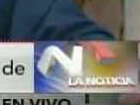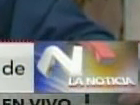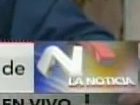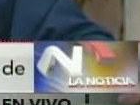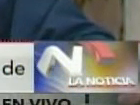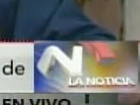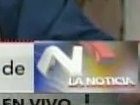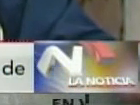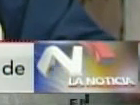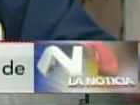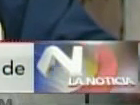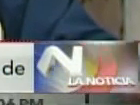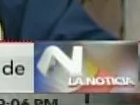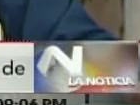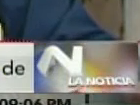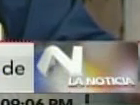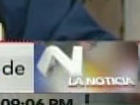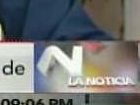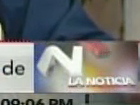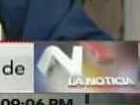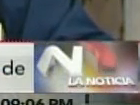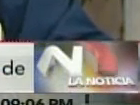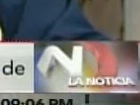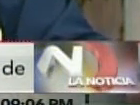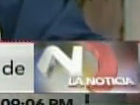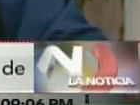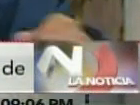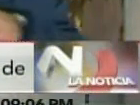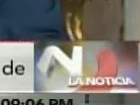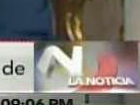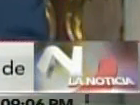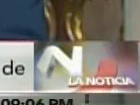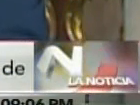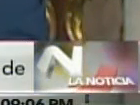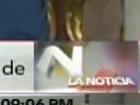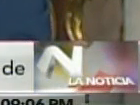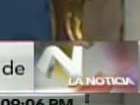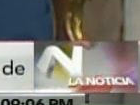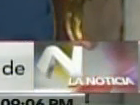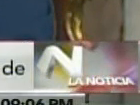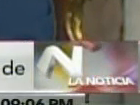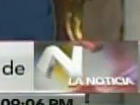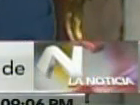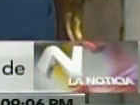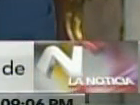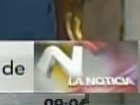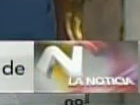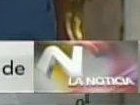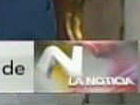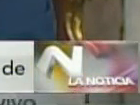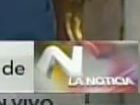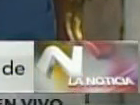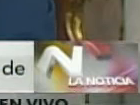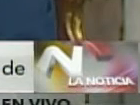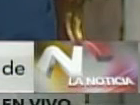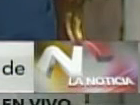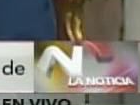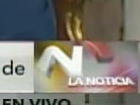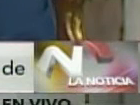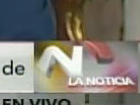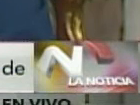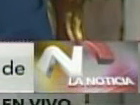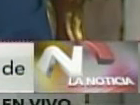y esa magia se ha perdido en estos tremendos conglomerados, Aristóbulo, que el capitalismo creó, de